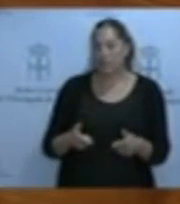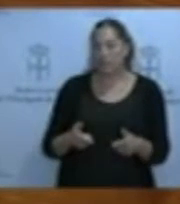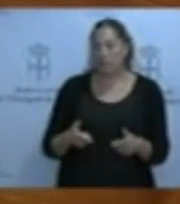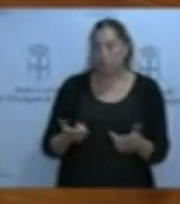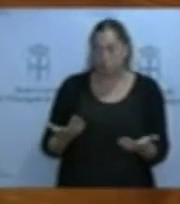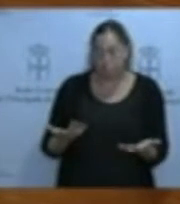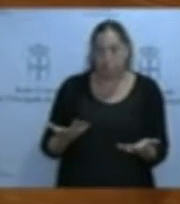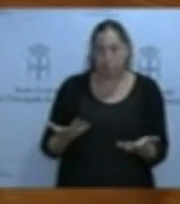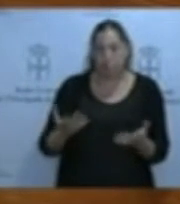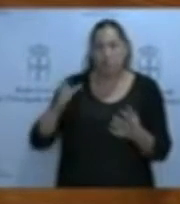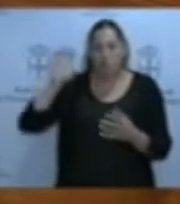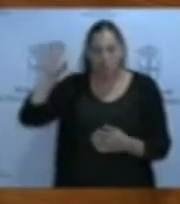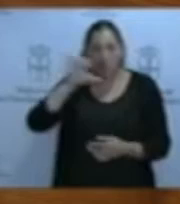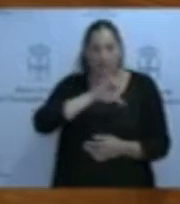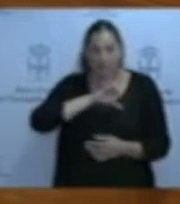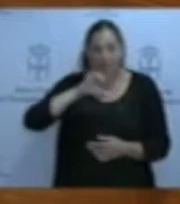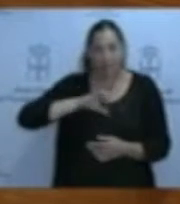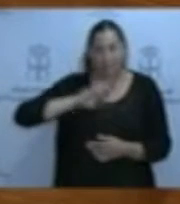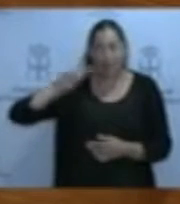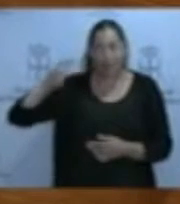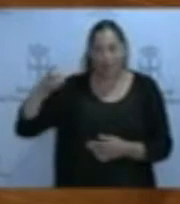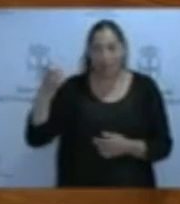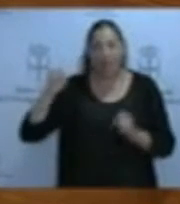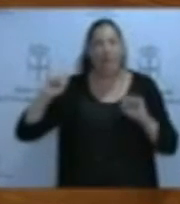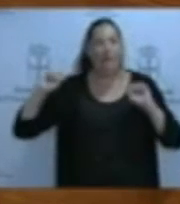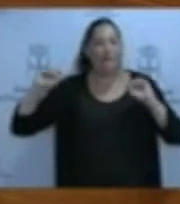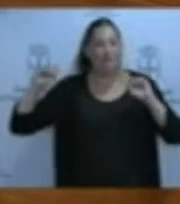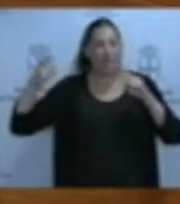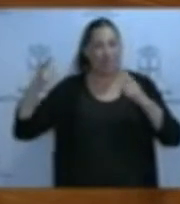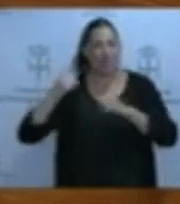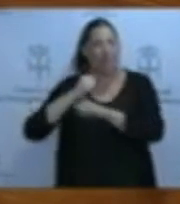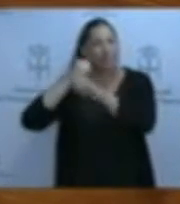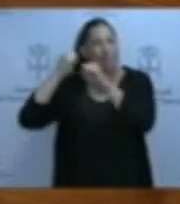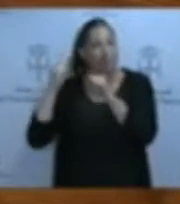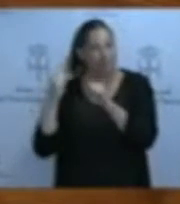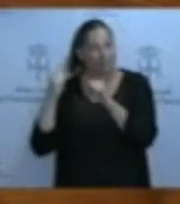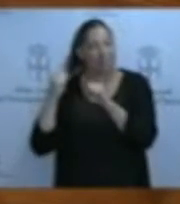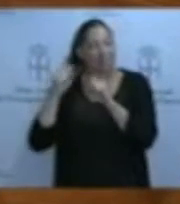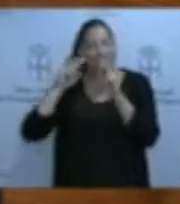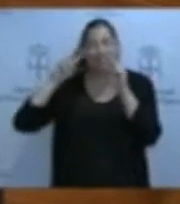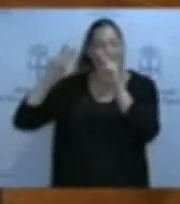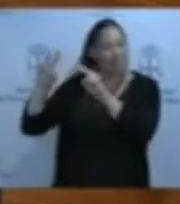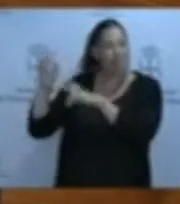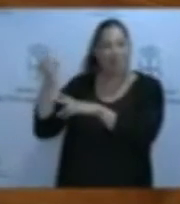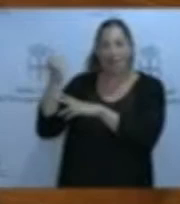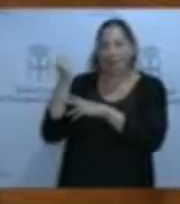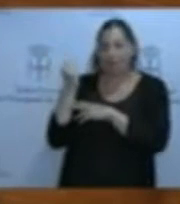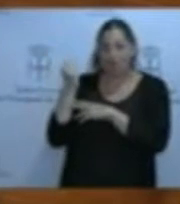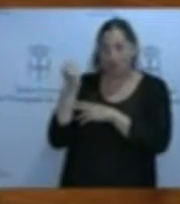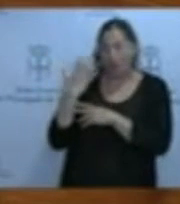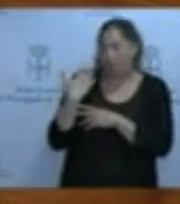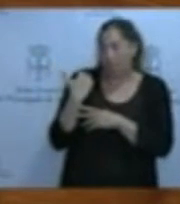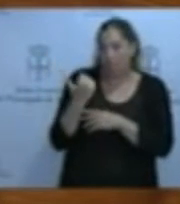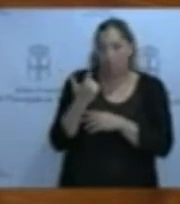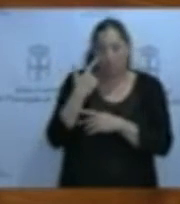precisamente en otras comunidades que lo han implantado, lo que se dan son ahorros. Tal es el caso reciente de Andalucía,